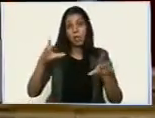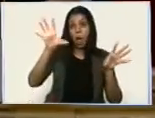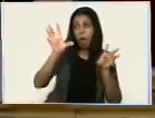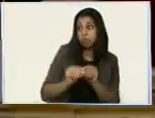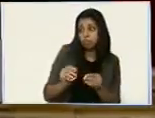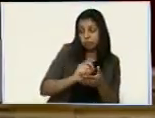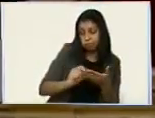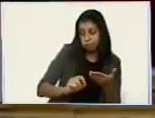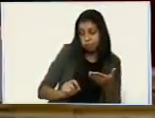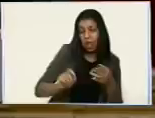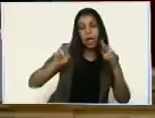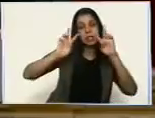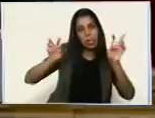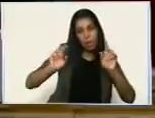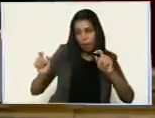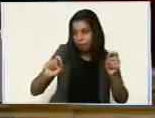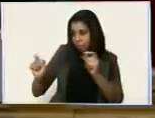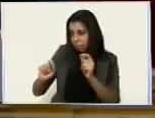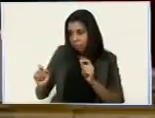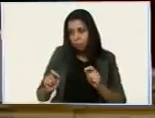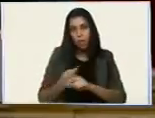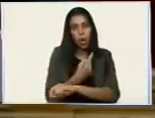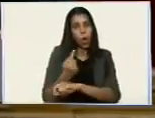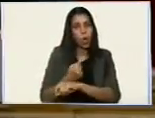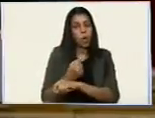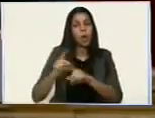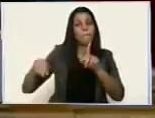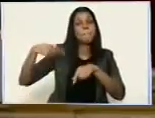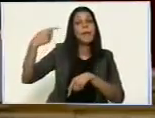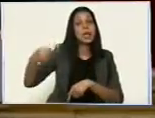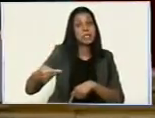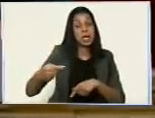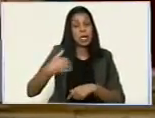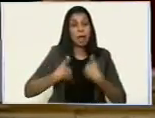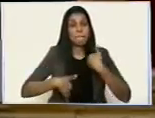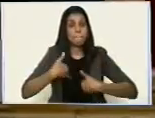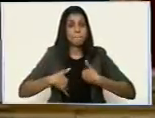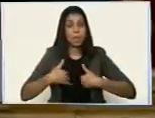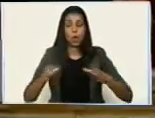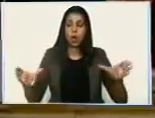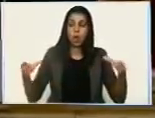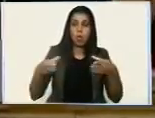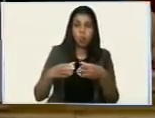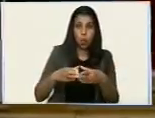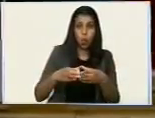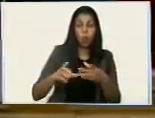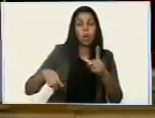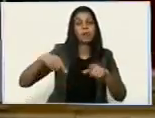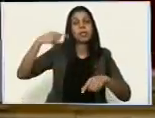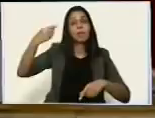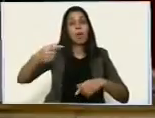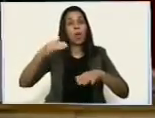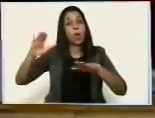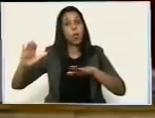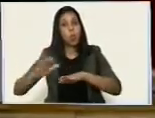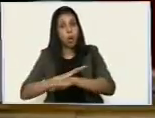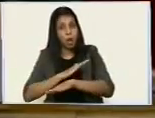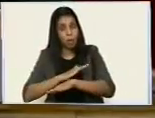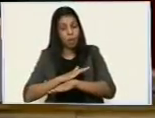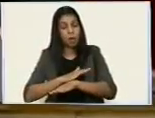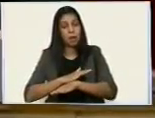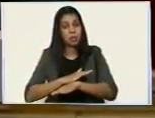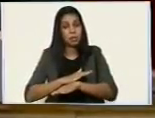se desarrollan los temas que haya que desarrollar. Mañana se reúnen las comisiones y el jueves, cuando nos reunamos con